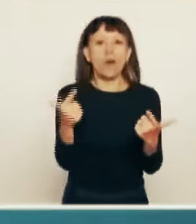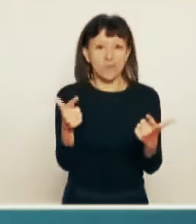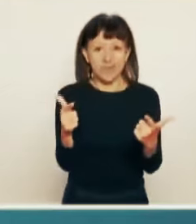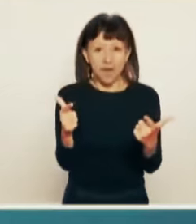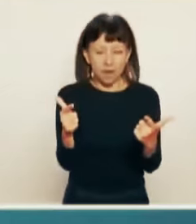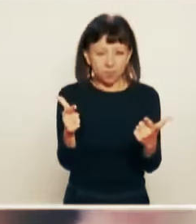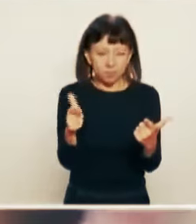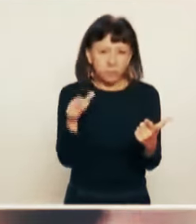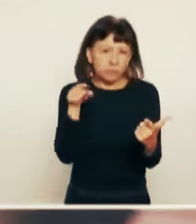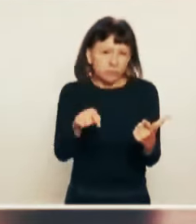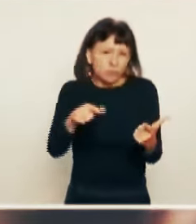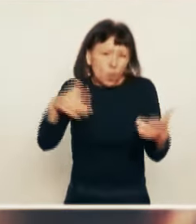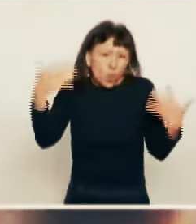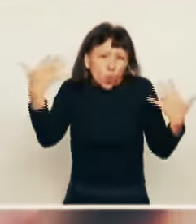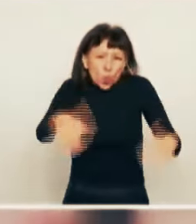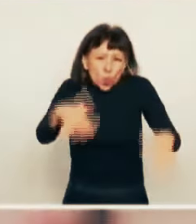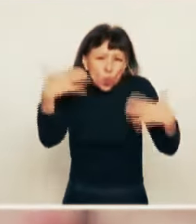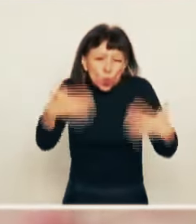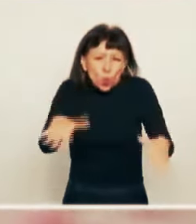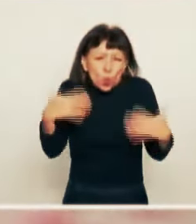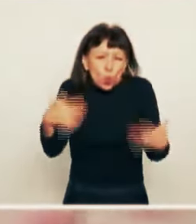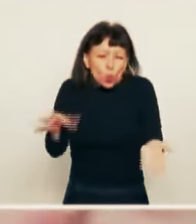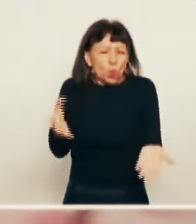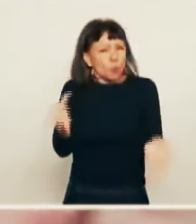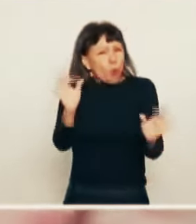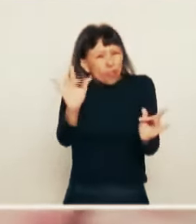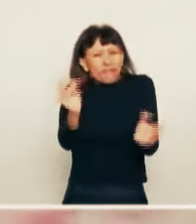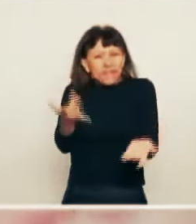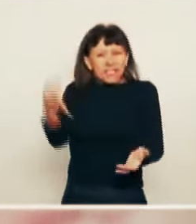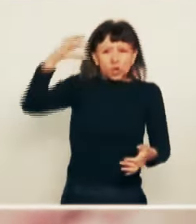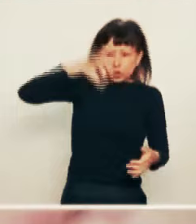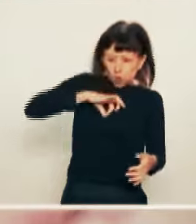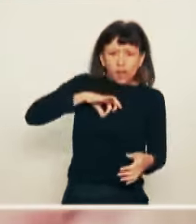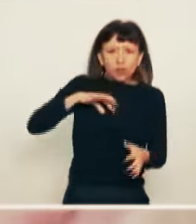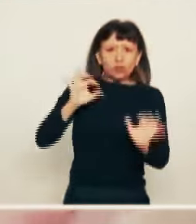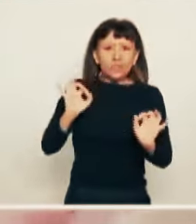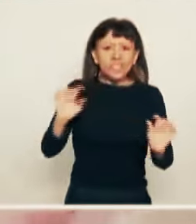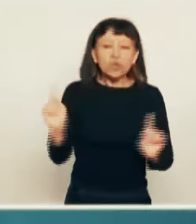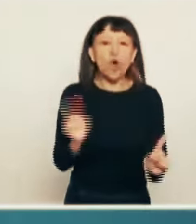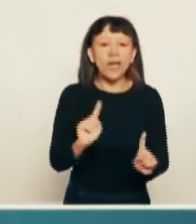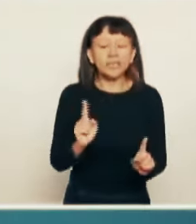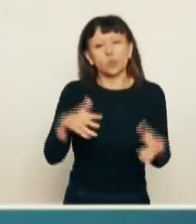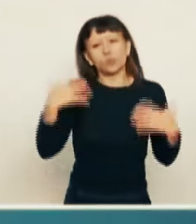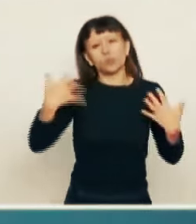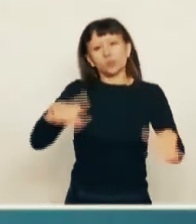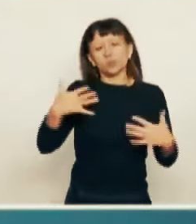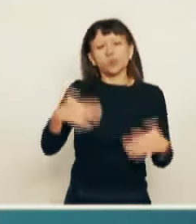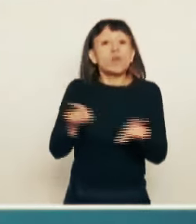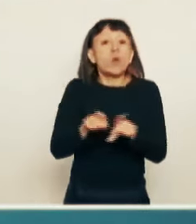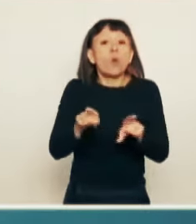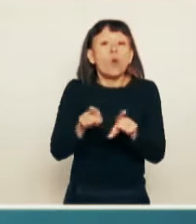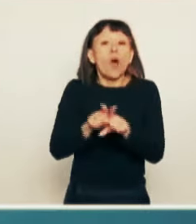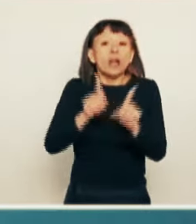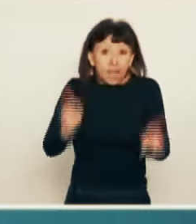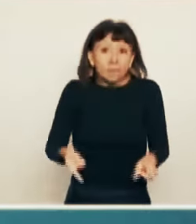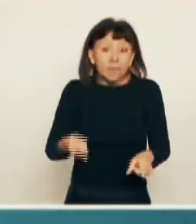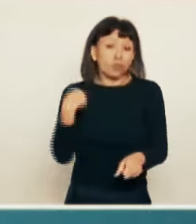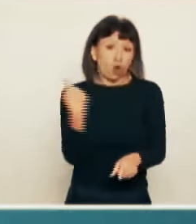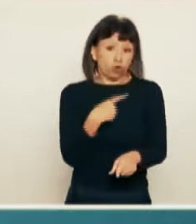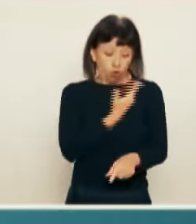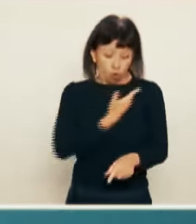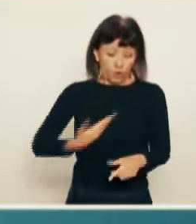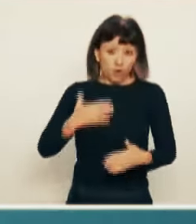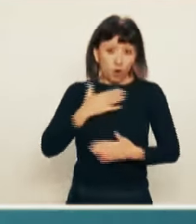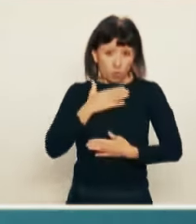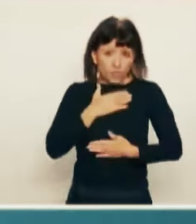es tremendo que el sueldo como hoy no alcance, y como inclusive no alcanzó tampoco durante nuestro gobierno, que fue el problema